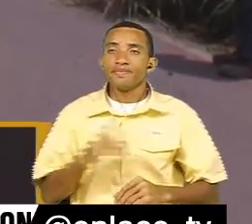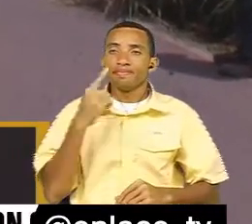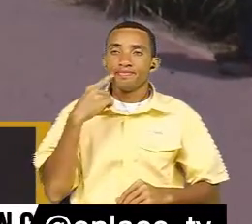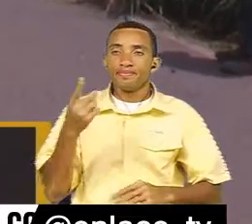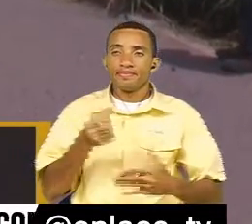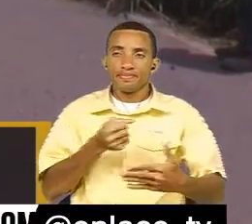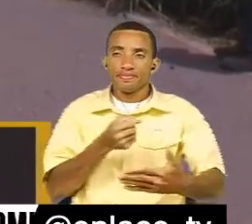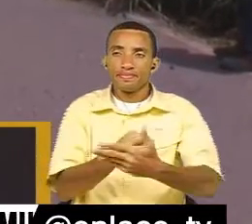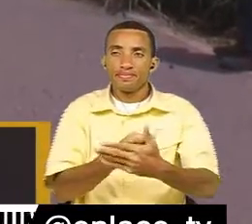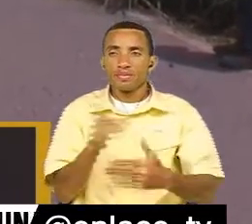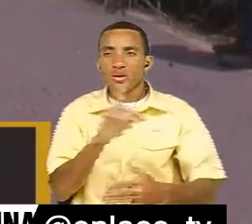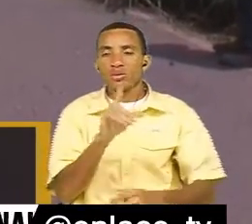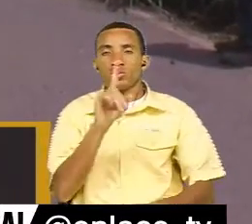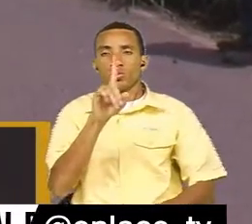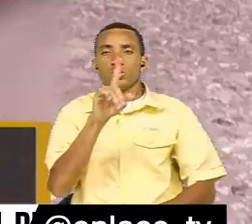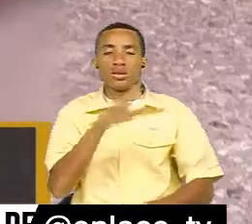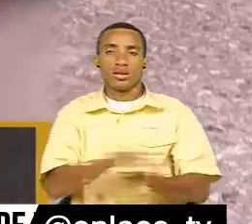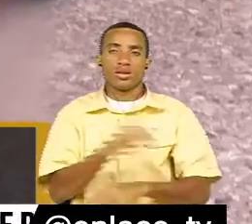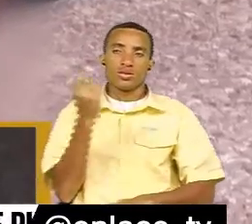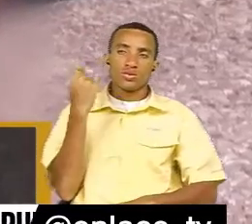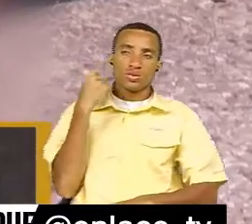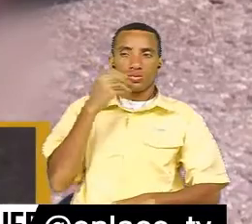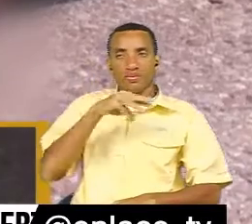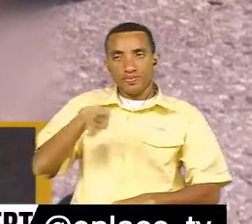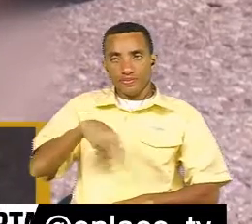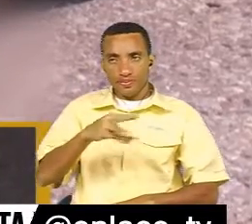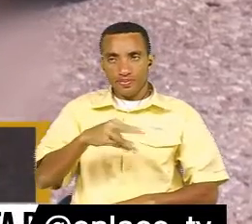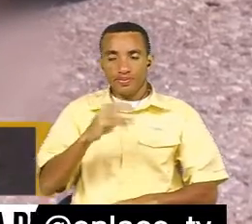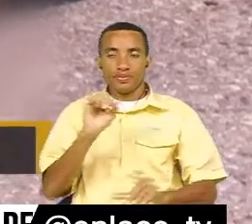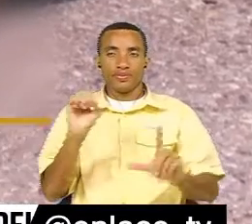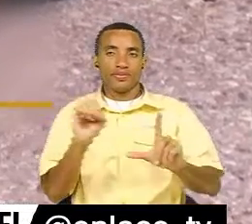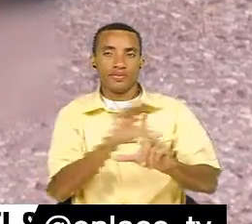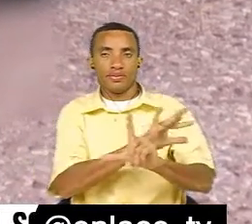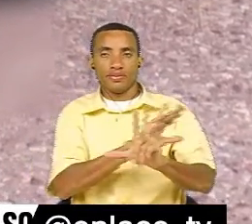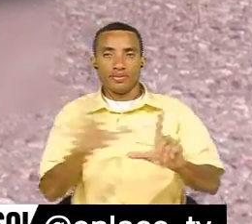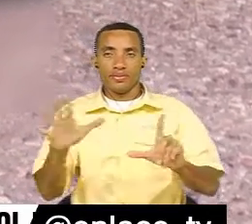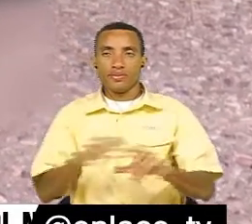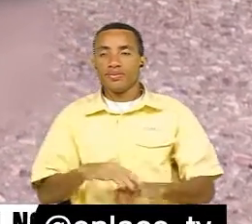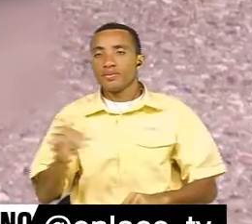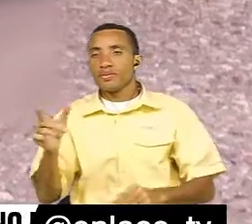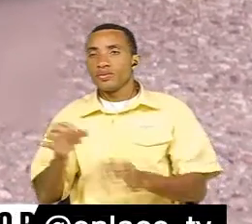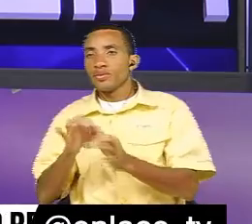registró hacia la 1:00 p.m. de este miércoles en la vía del corregimiento del Llanito a la altura de Genesaret.